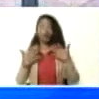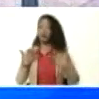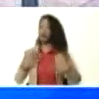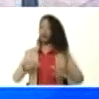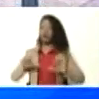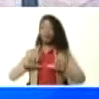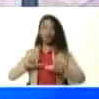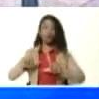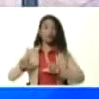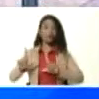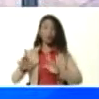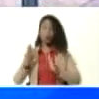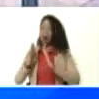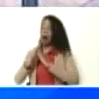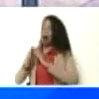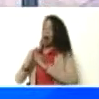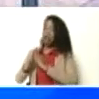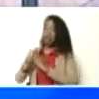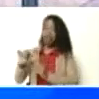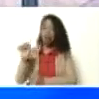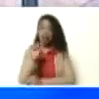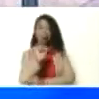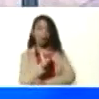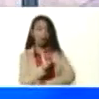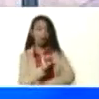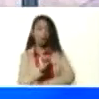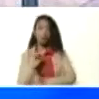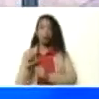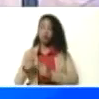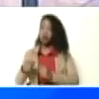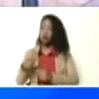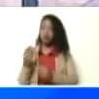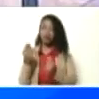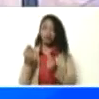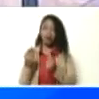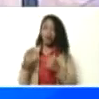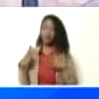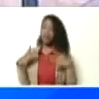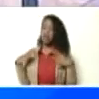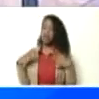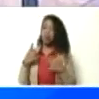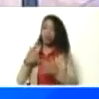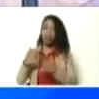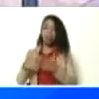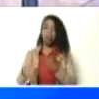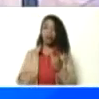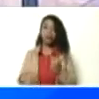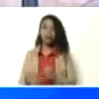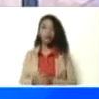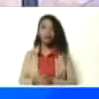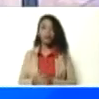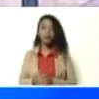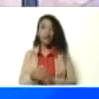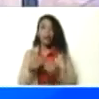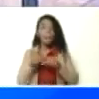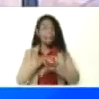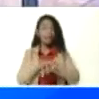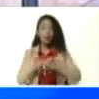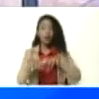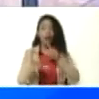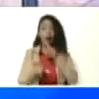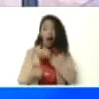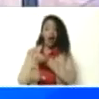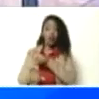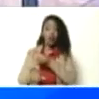listo pues, tenían apartamento, carro, sueldo, vacaciones. Y la mayoría de ellos, de